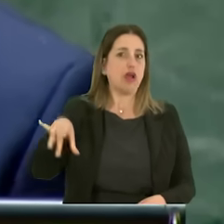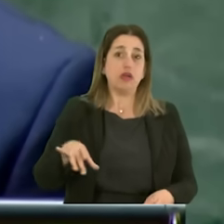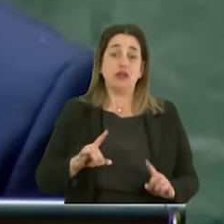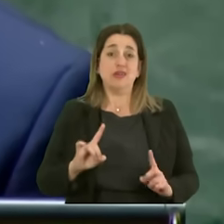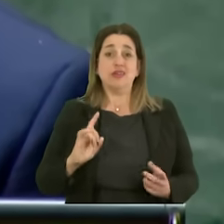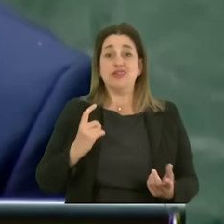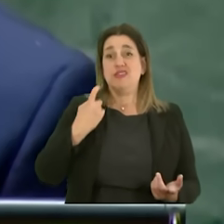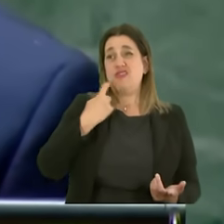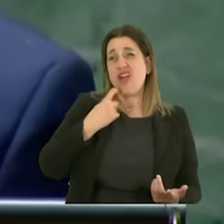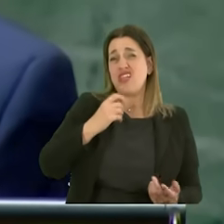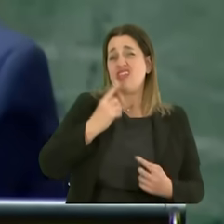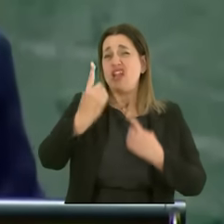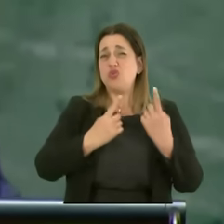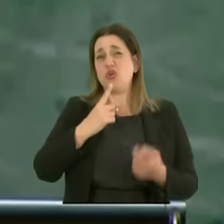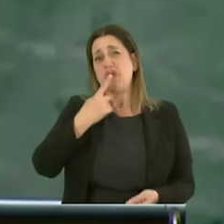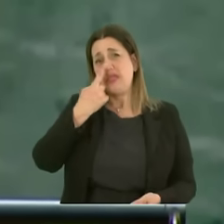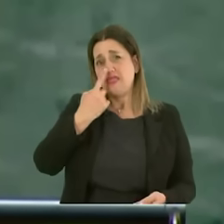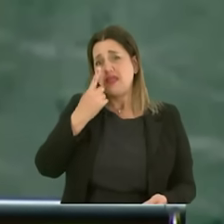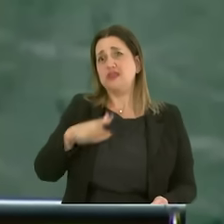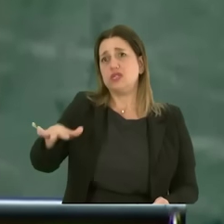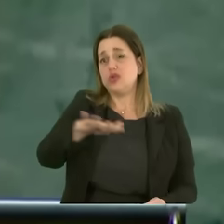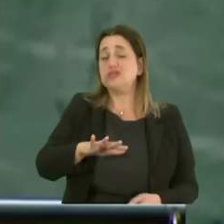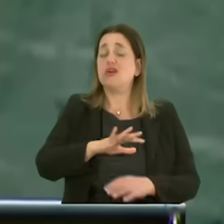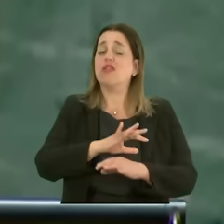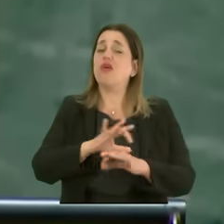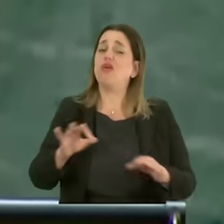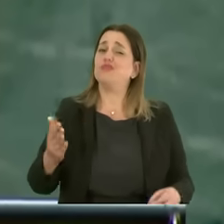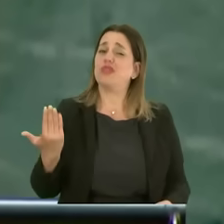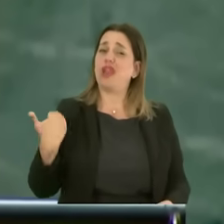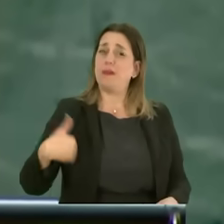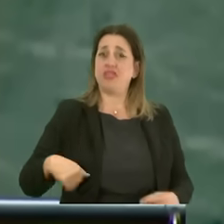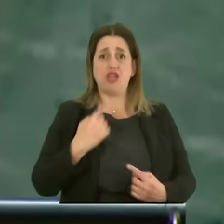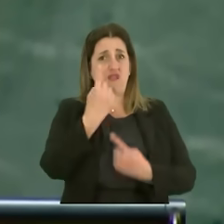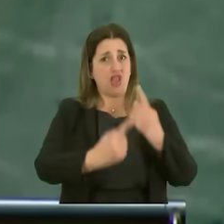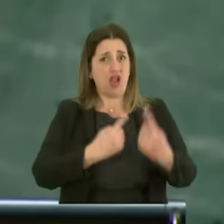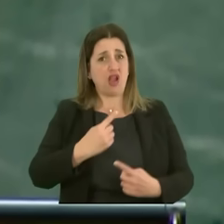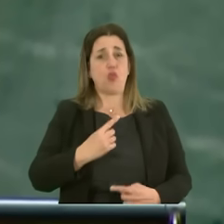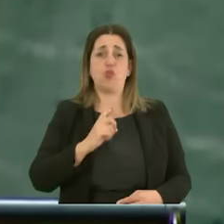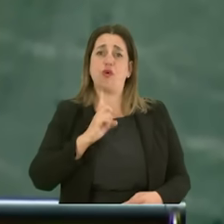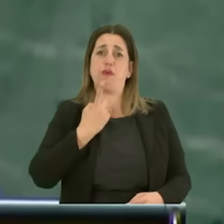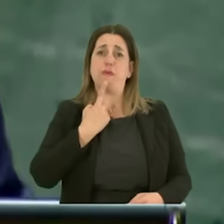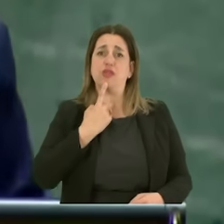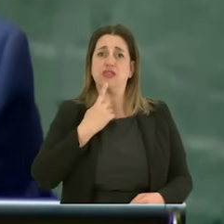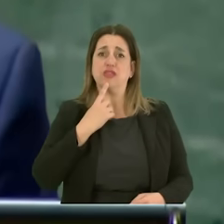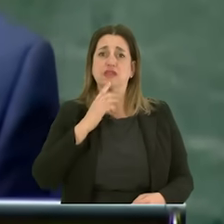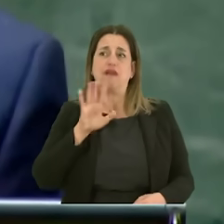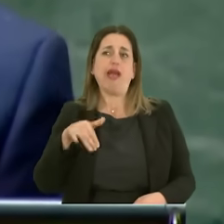por falta interés algunos de ellos o Lamentablemente algunos por